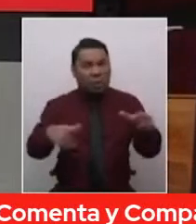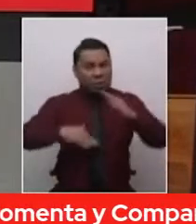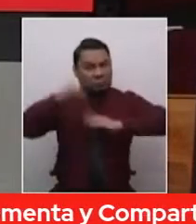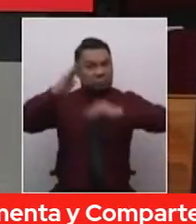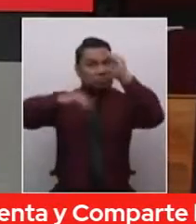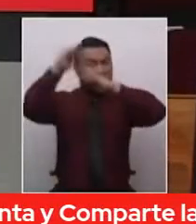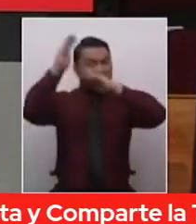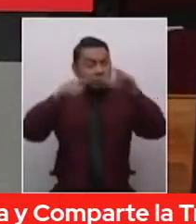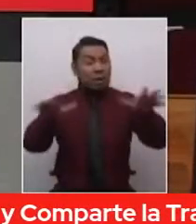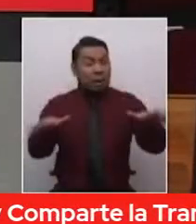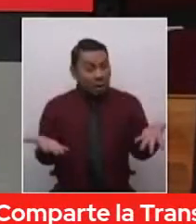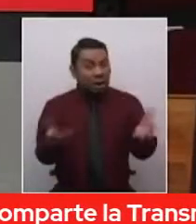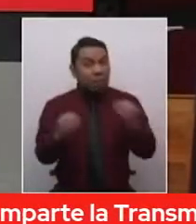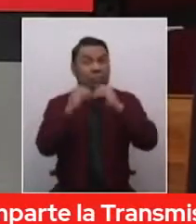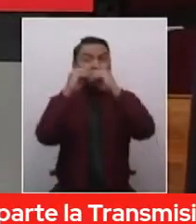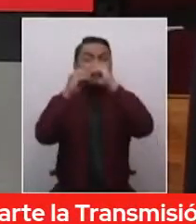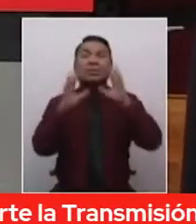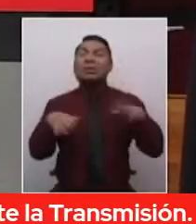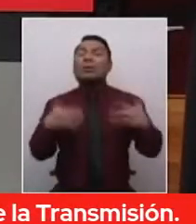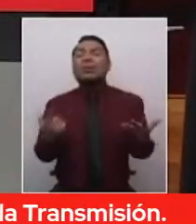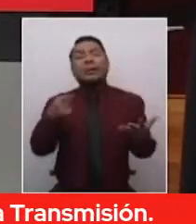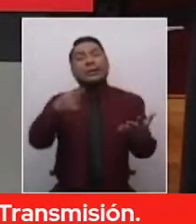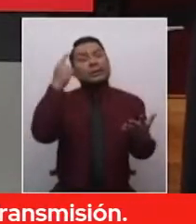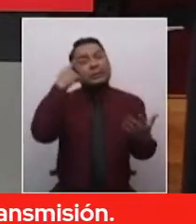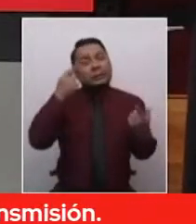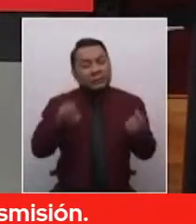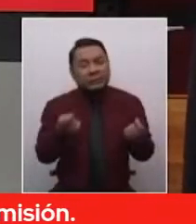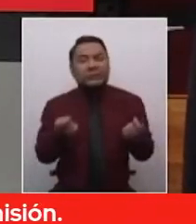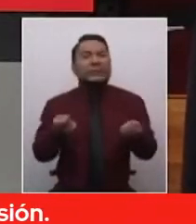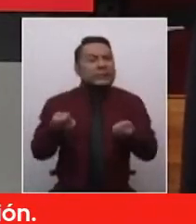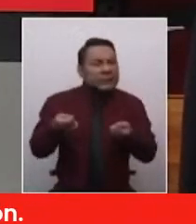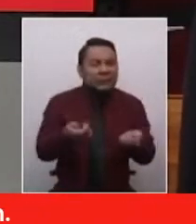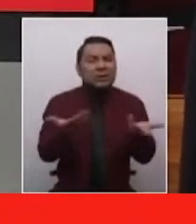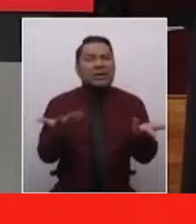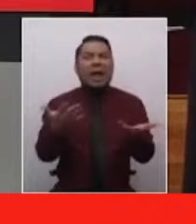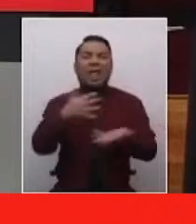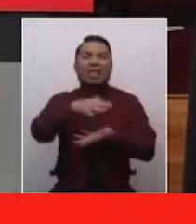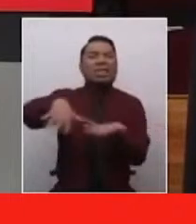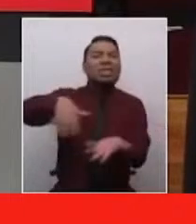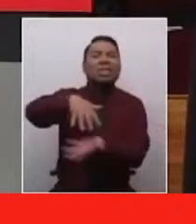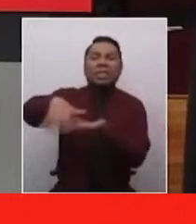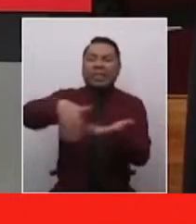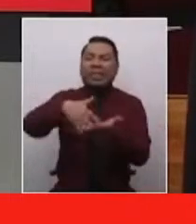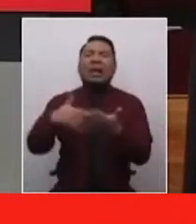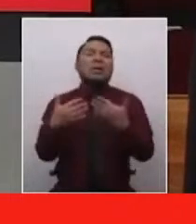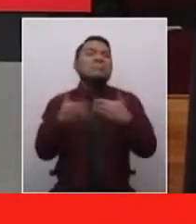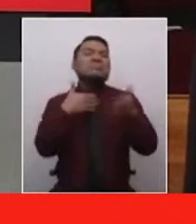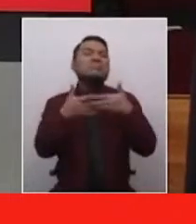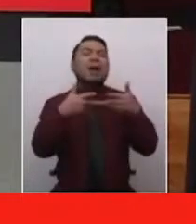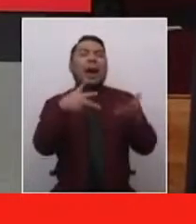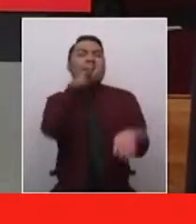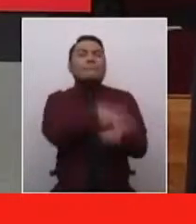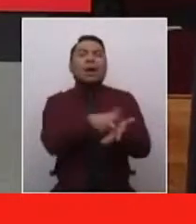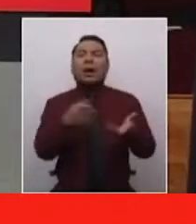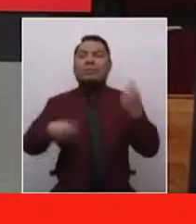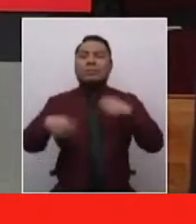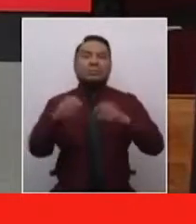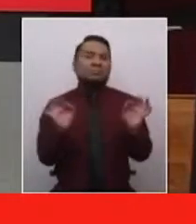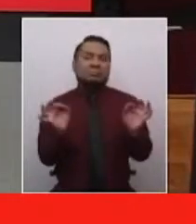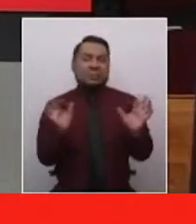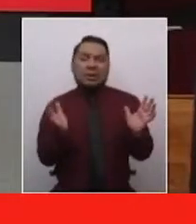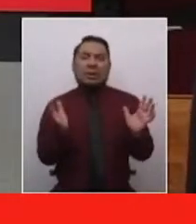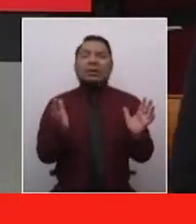construir, pensando en la presión que permanentemente ejerce la informalidad en los sectores más o menos ordenados de la